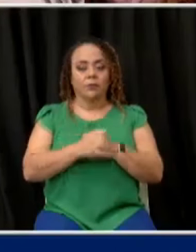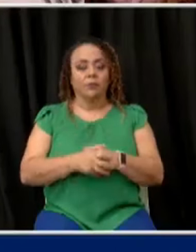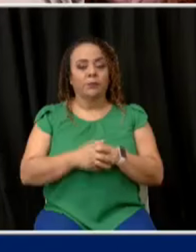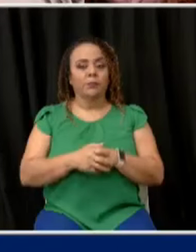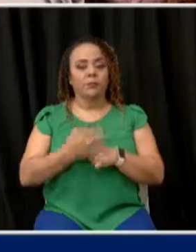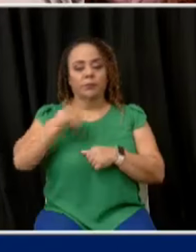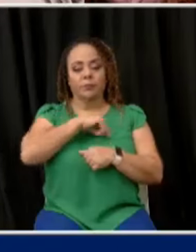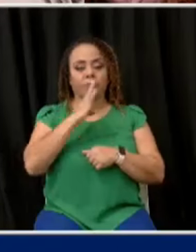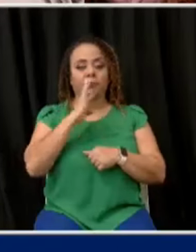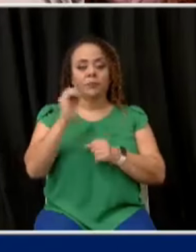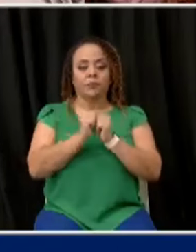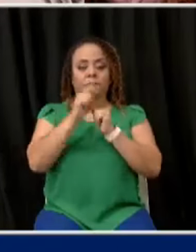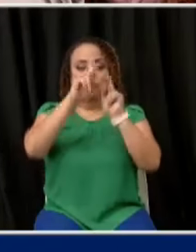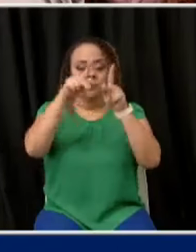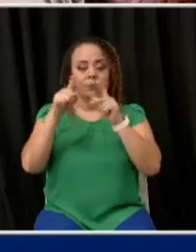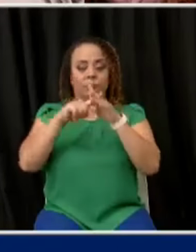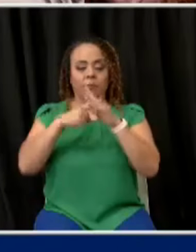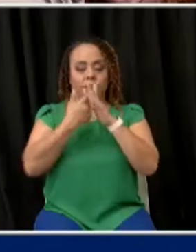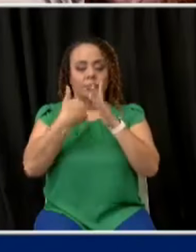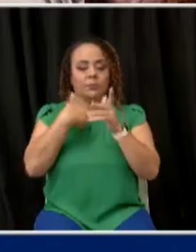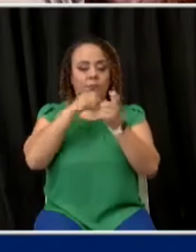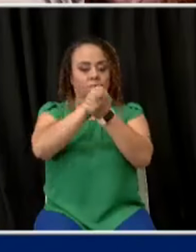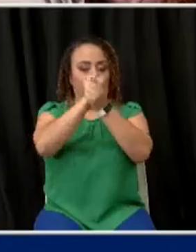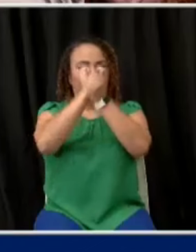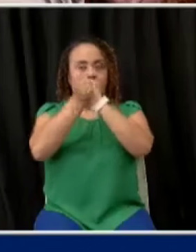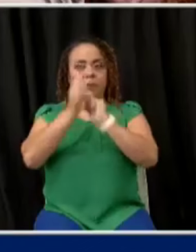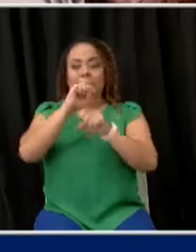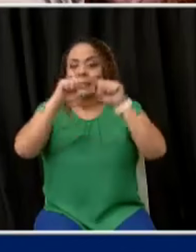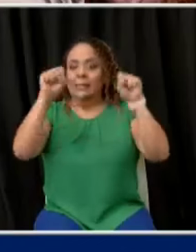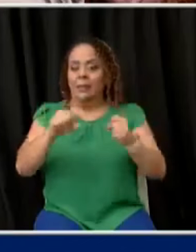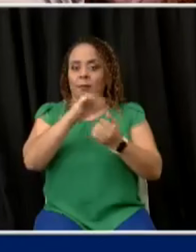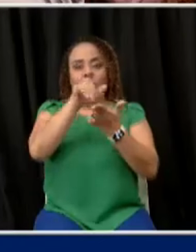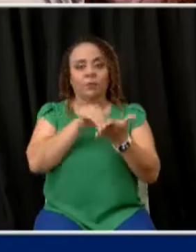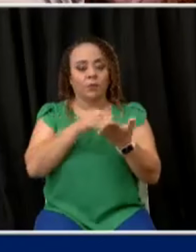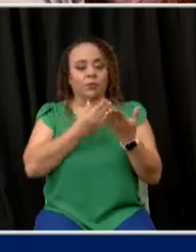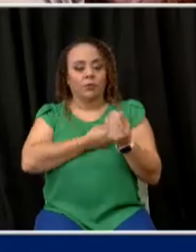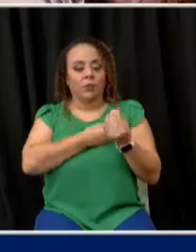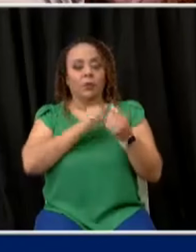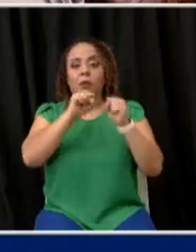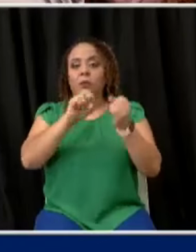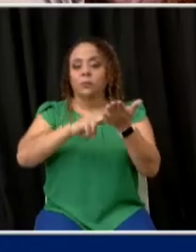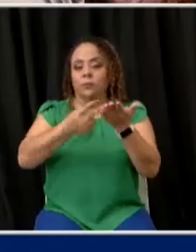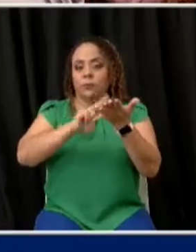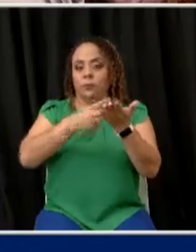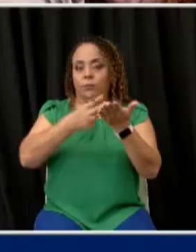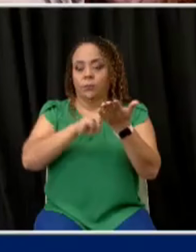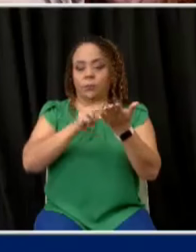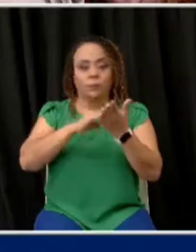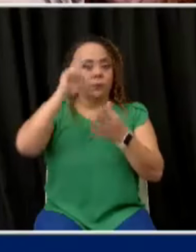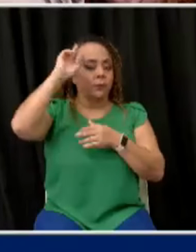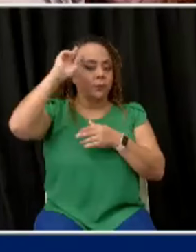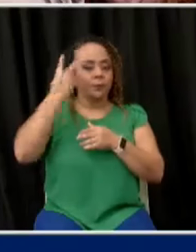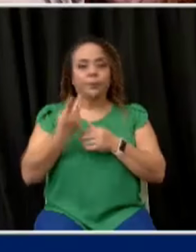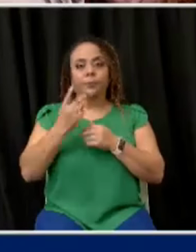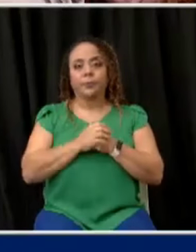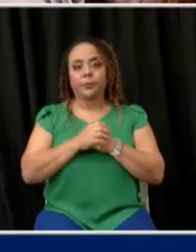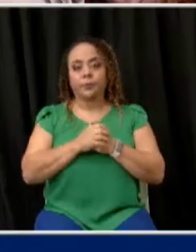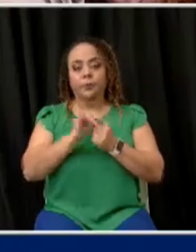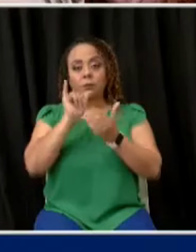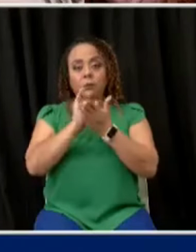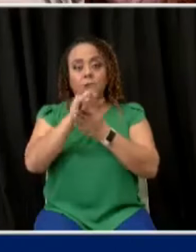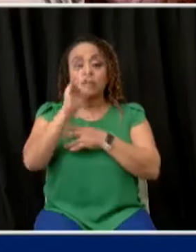Estamos hablando, una persona empieza a tener alteraciones del sistema nervioso central, pueden convulsionar, están inconscientes. O sea, esto es